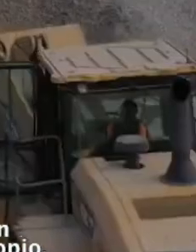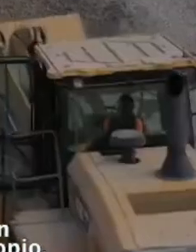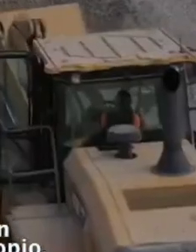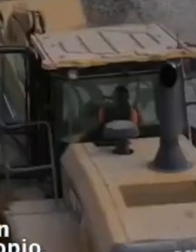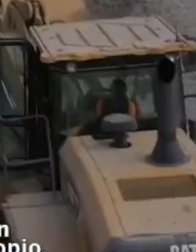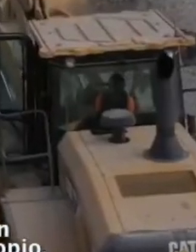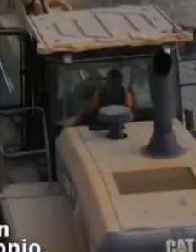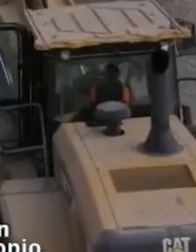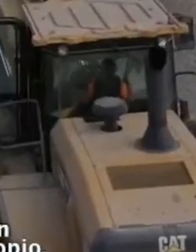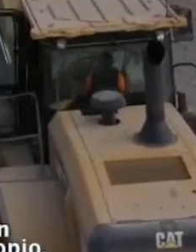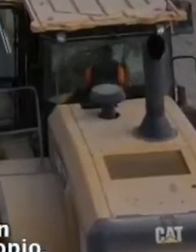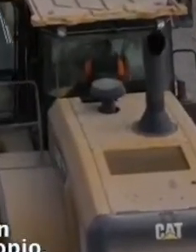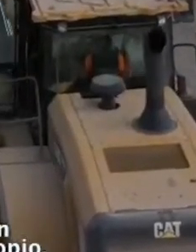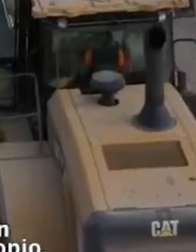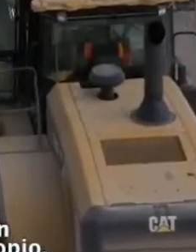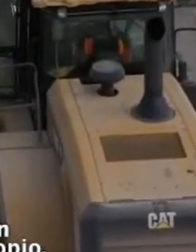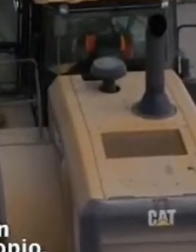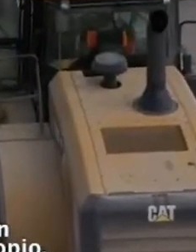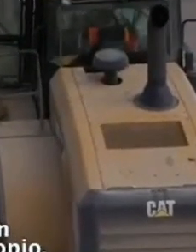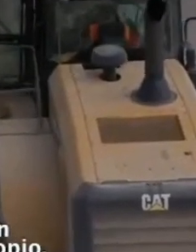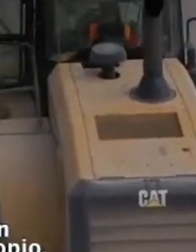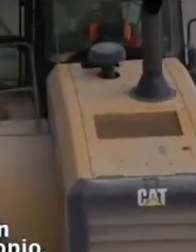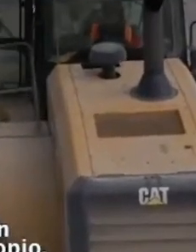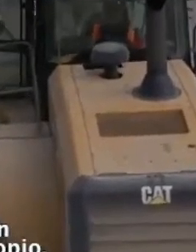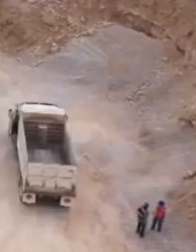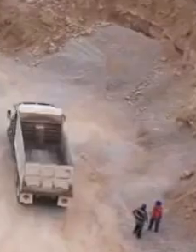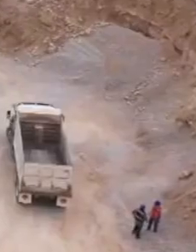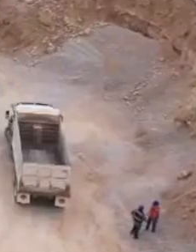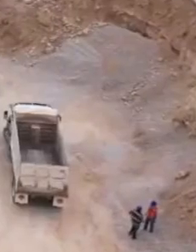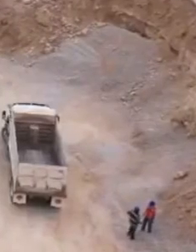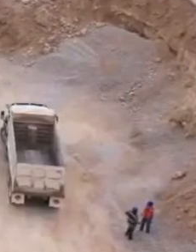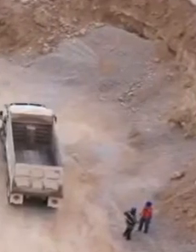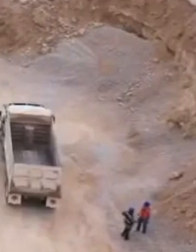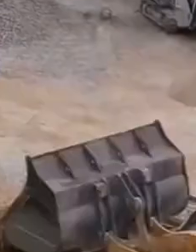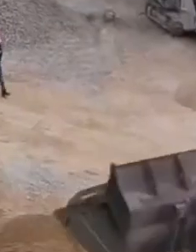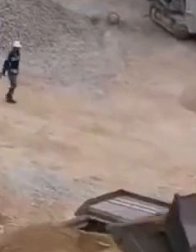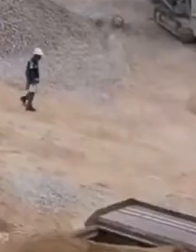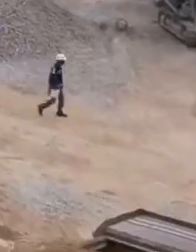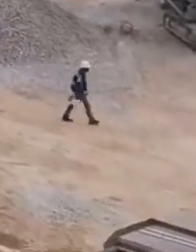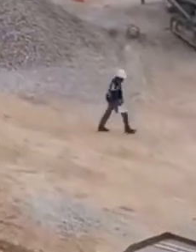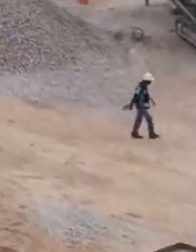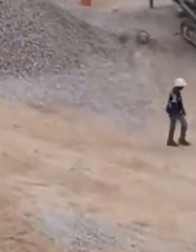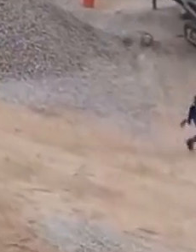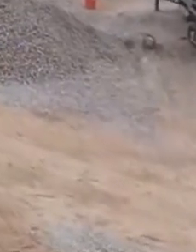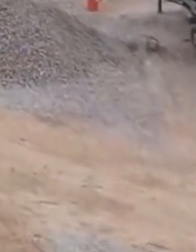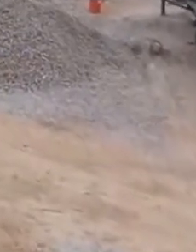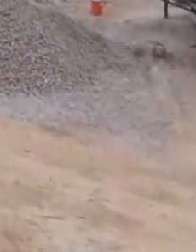producción y traslado de balasto a los diferentes centros de acopio. Hemos producido